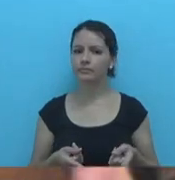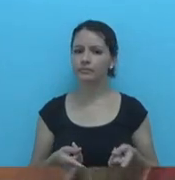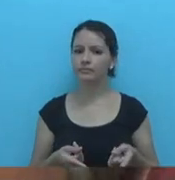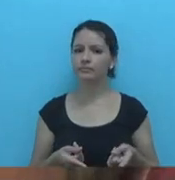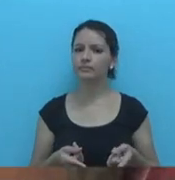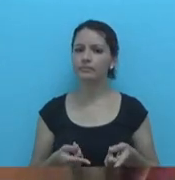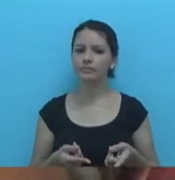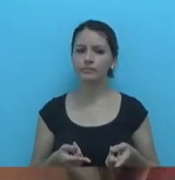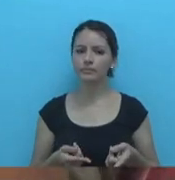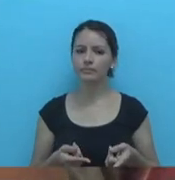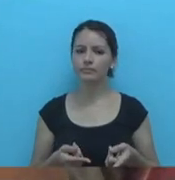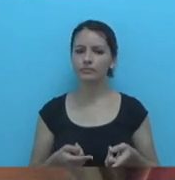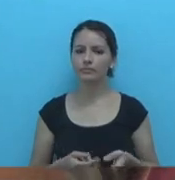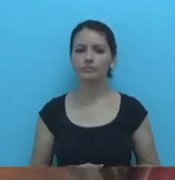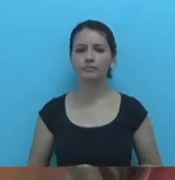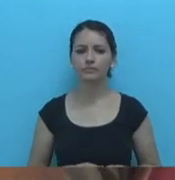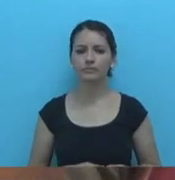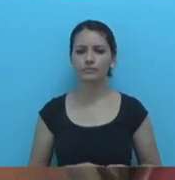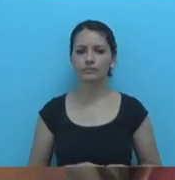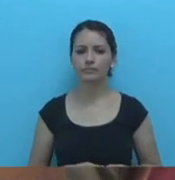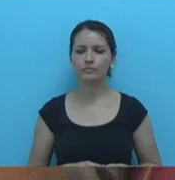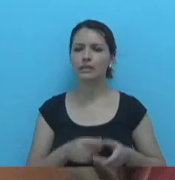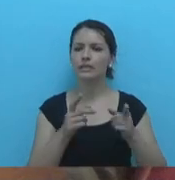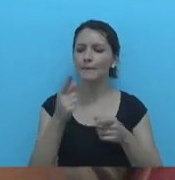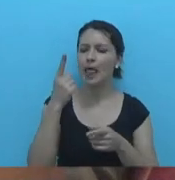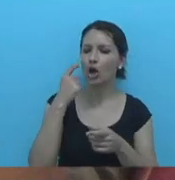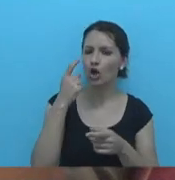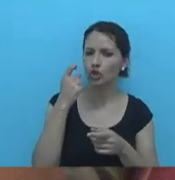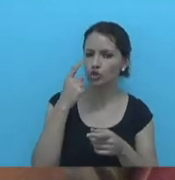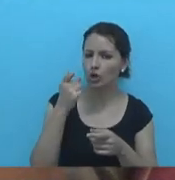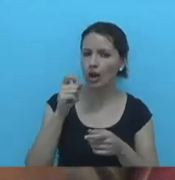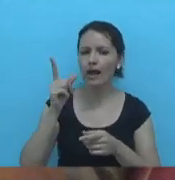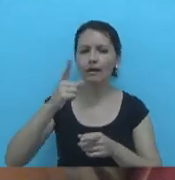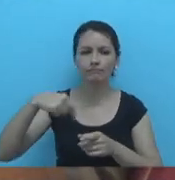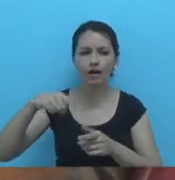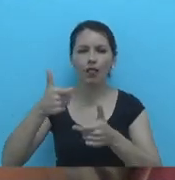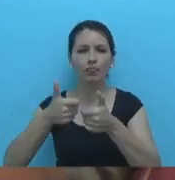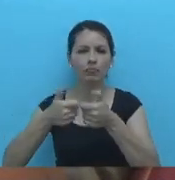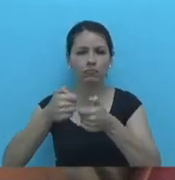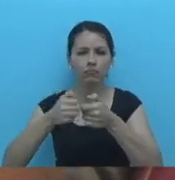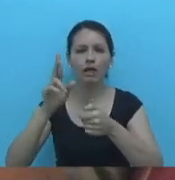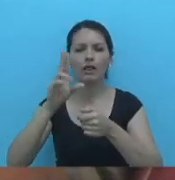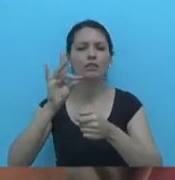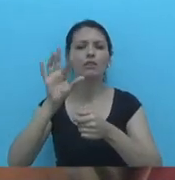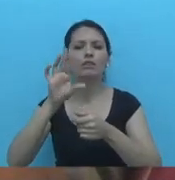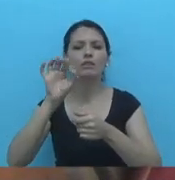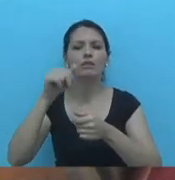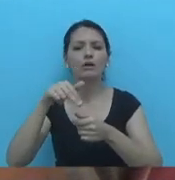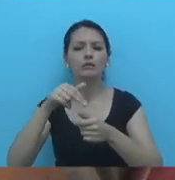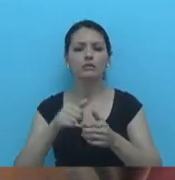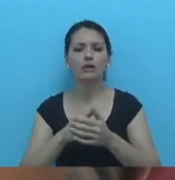y por supuesto todo lo que es la actividad de estos drones esté bajo control por la autoridad correspondiente. Así que, al votar este